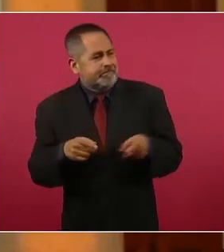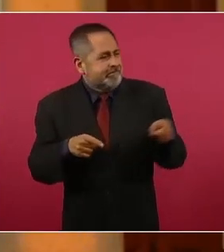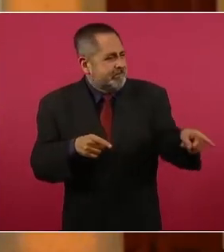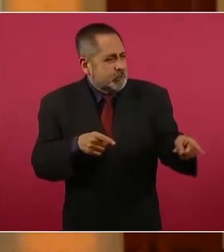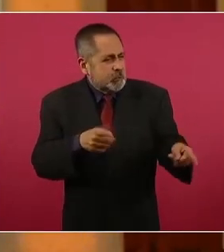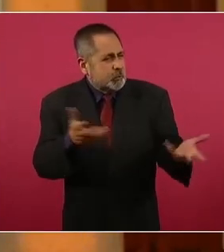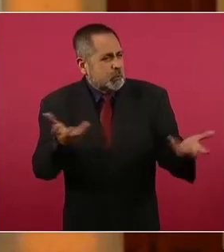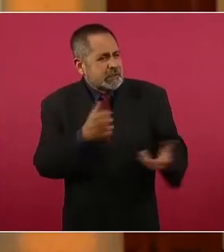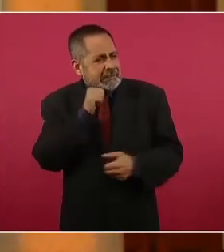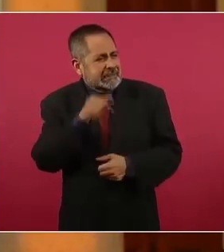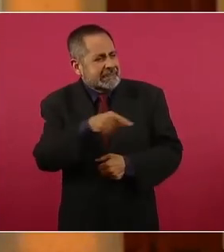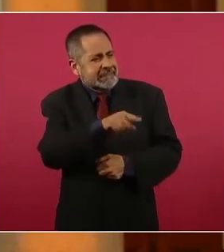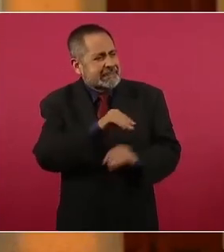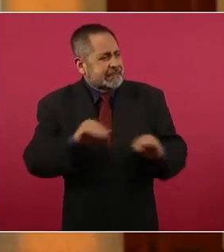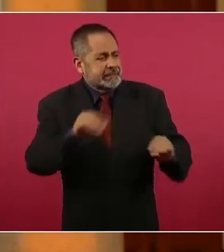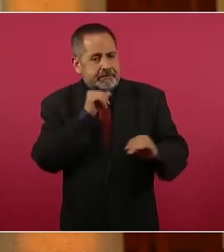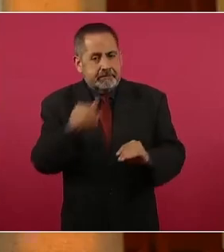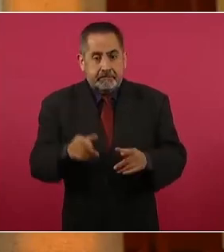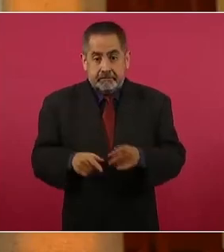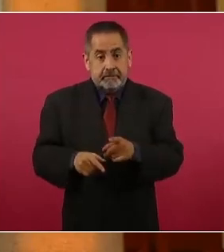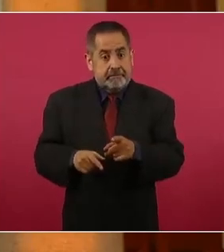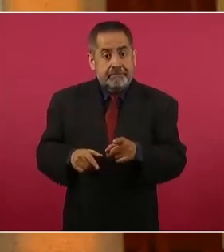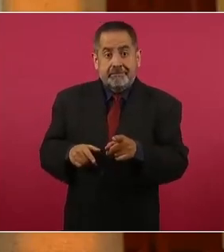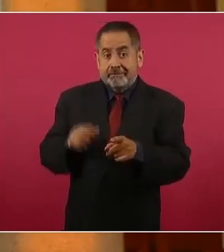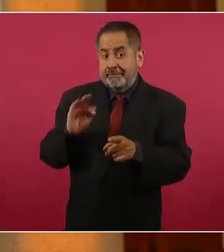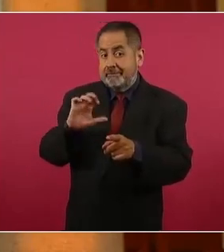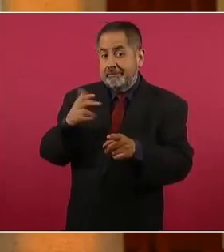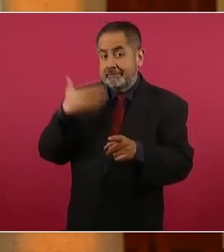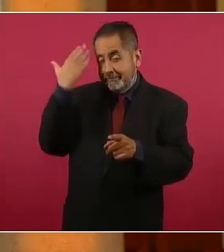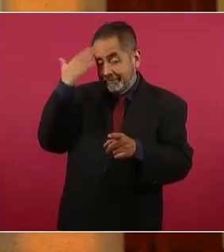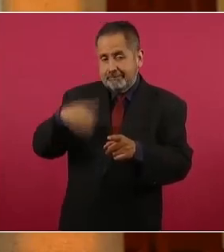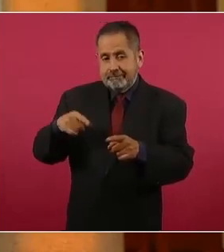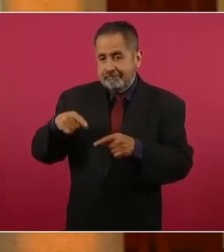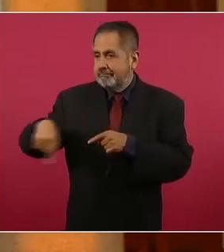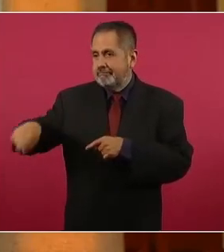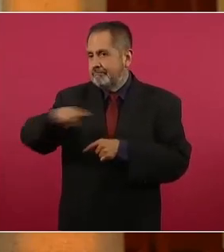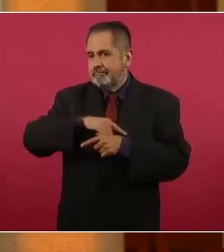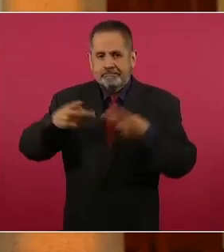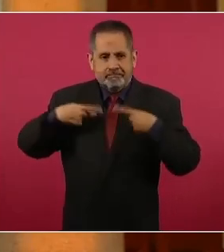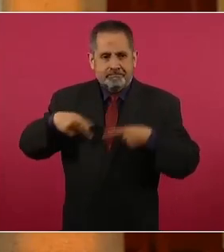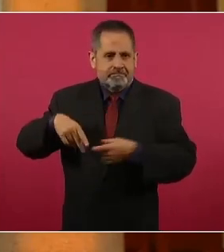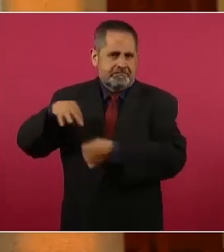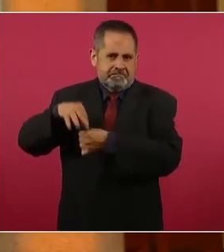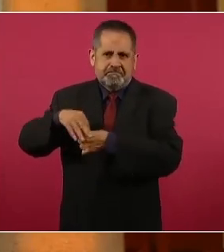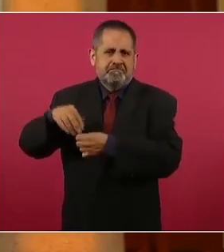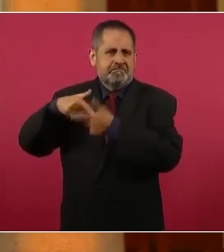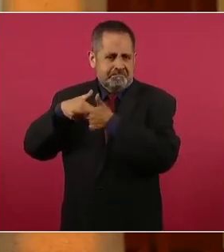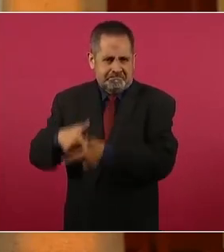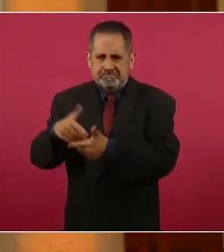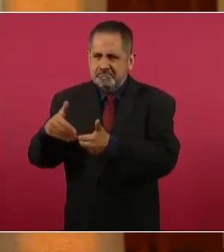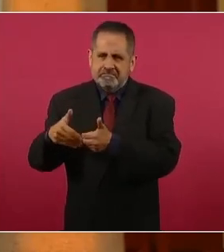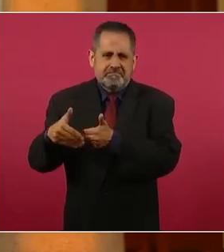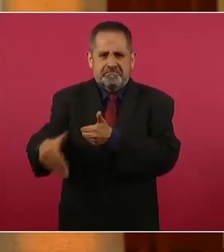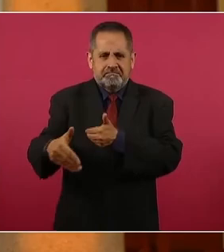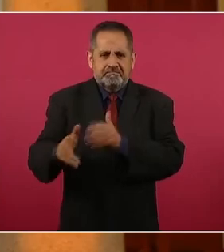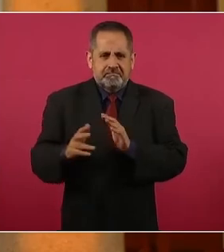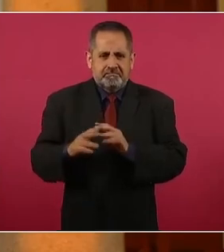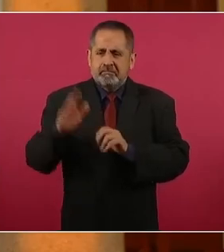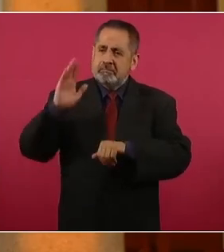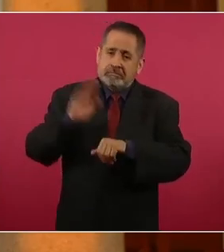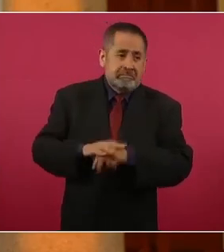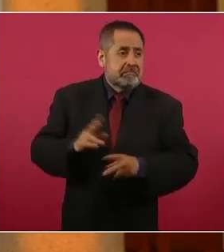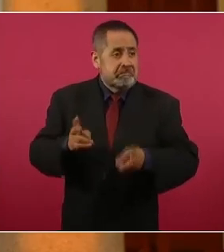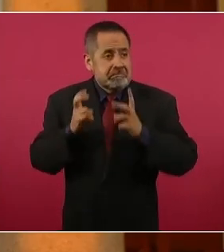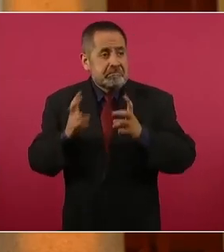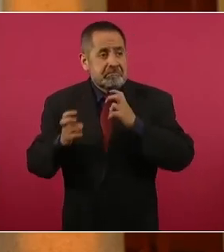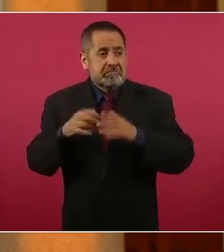ya da como hecho de que el pueblo no va a permitir más